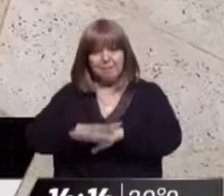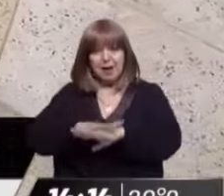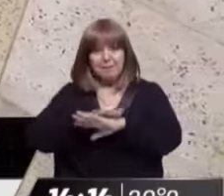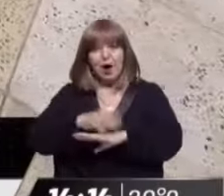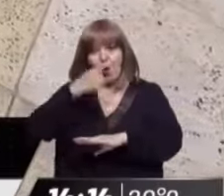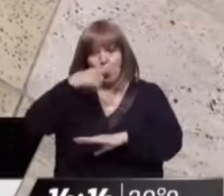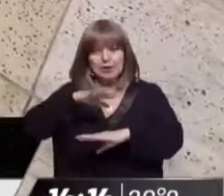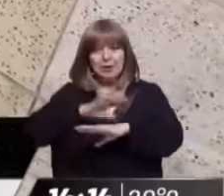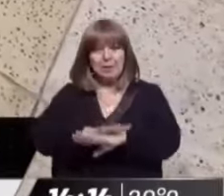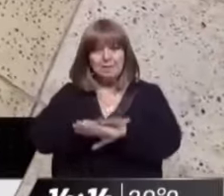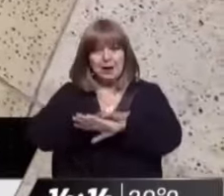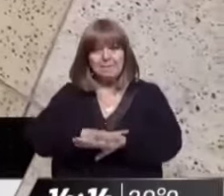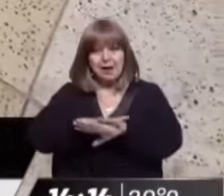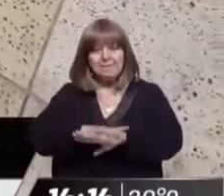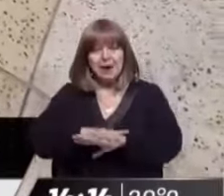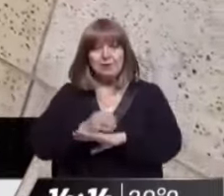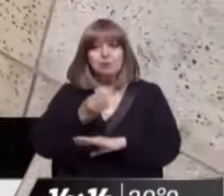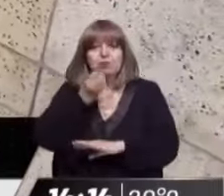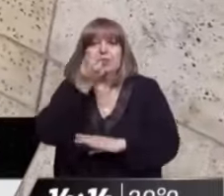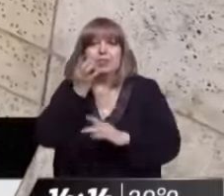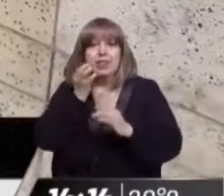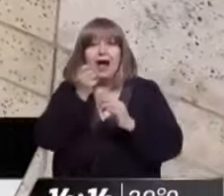en la última cuando me Estaba por dar por